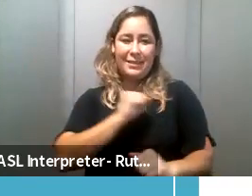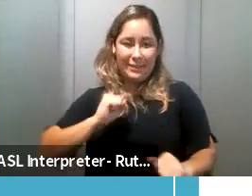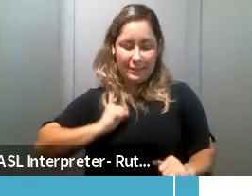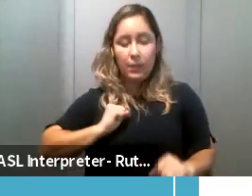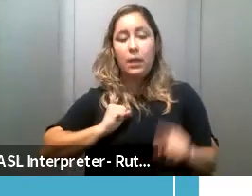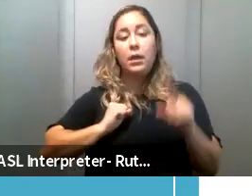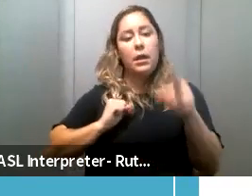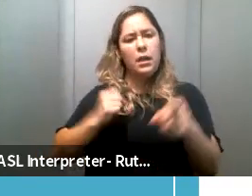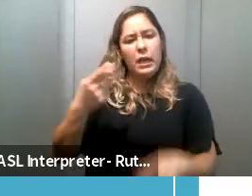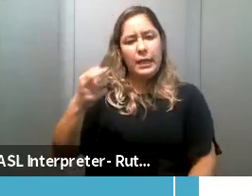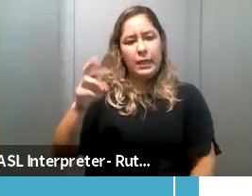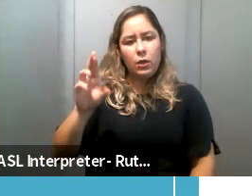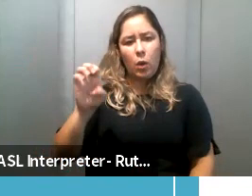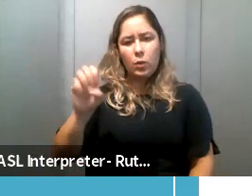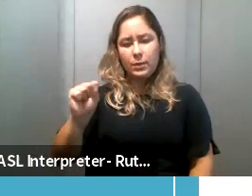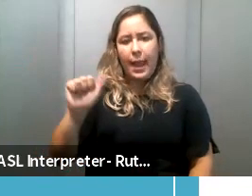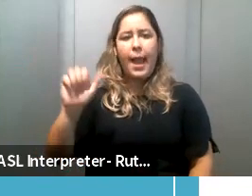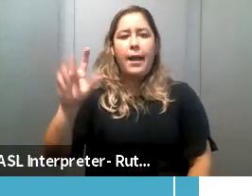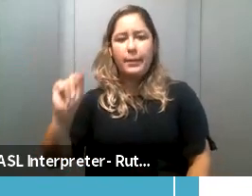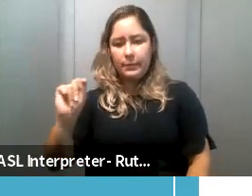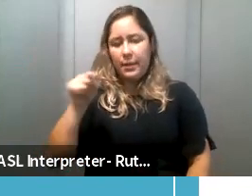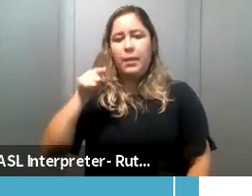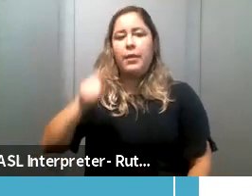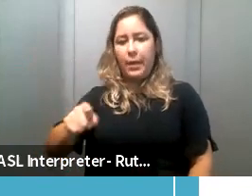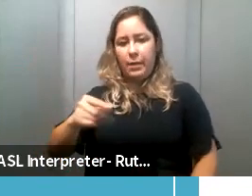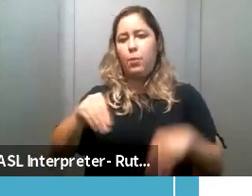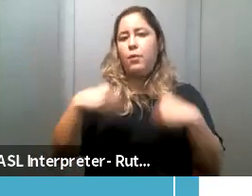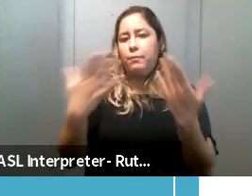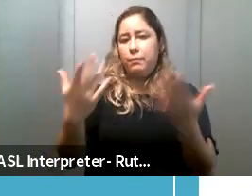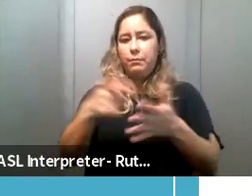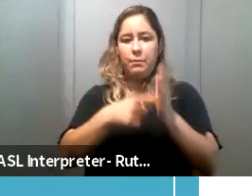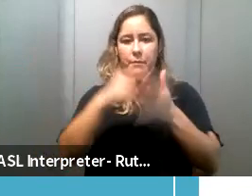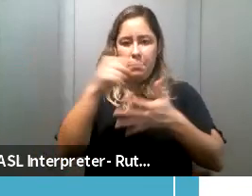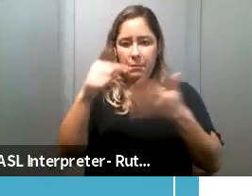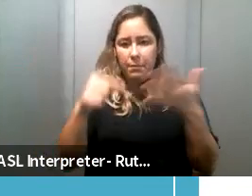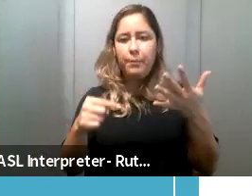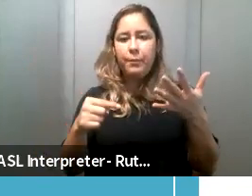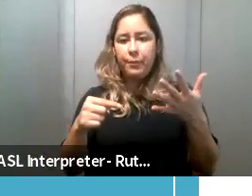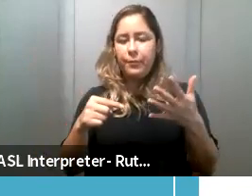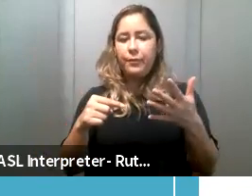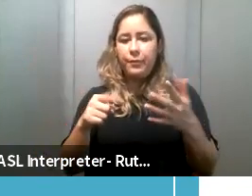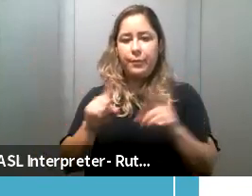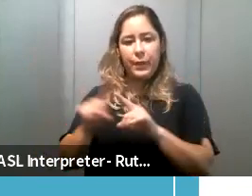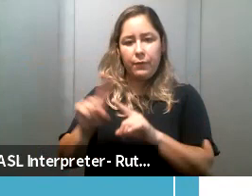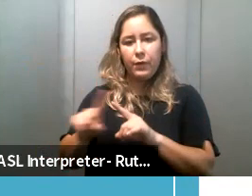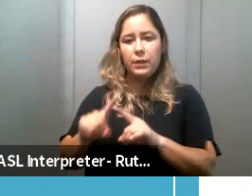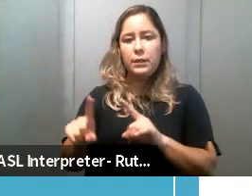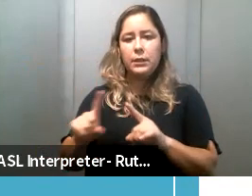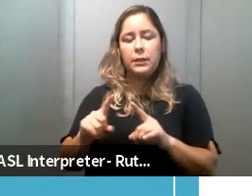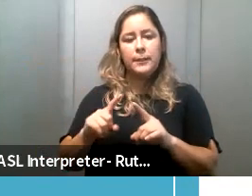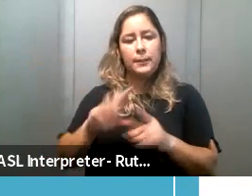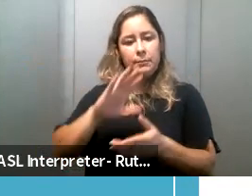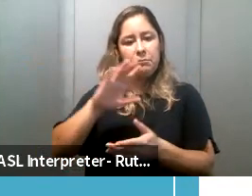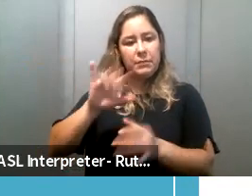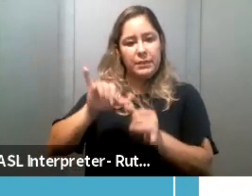provisiones para liberar a la gente detenida en centros de detención. Otra estrategia